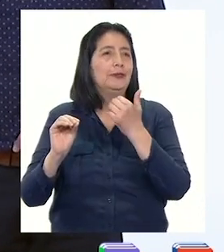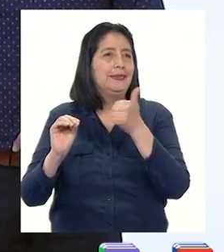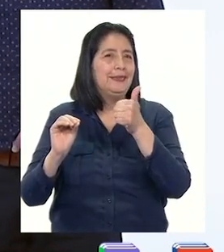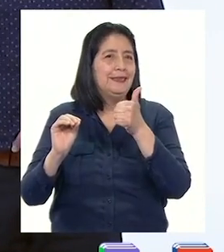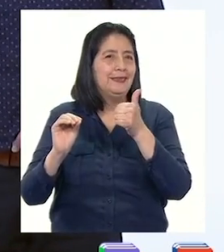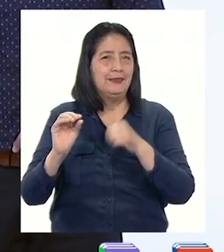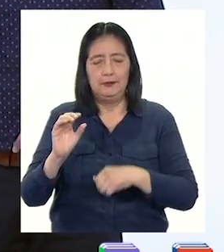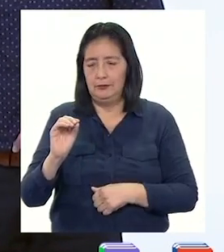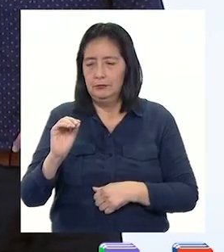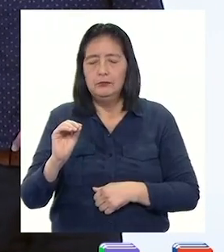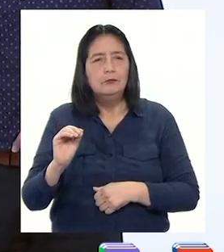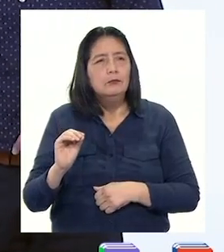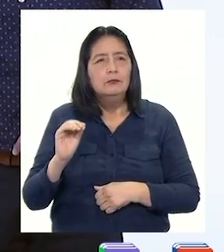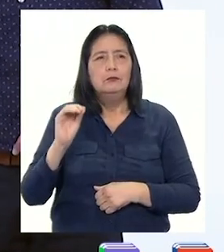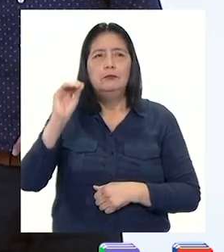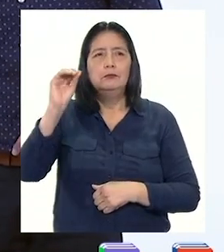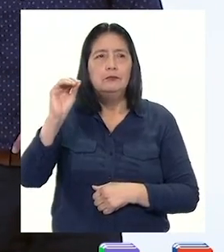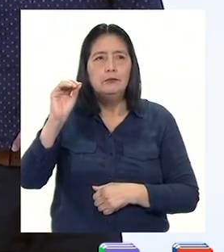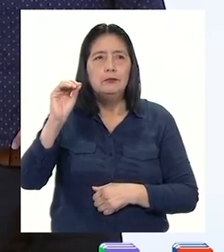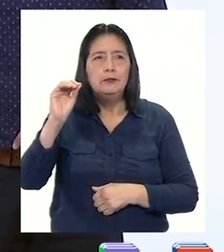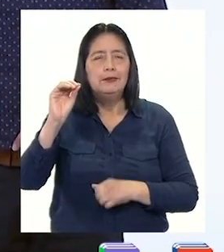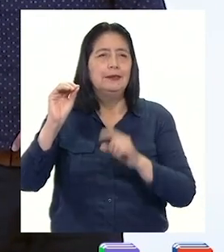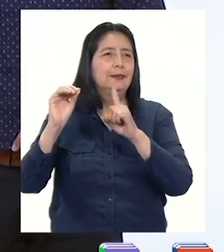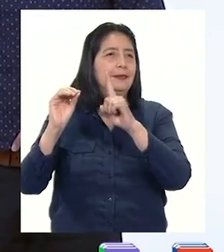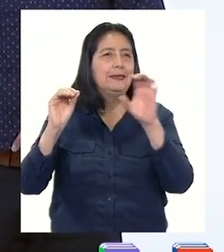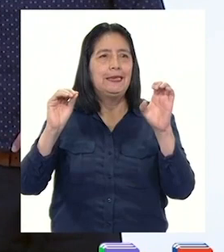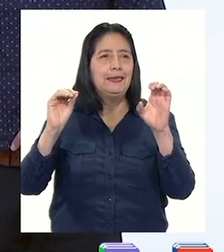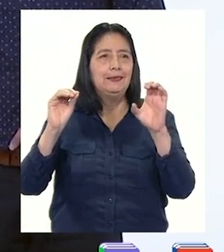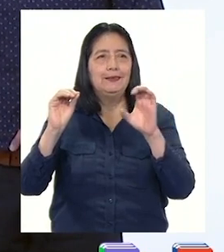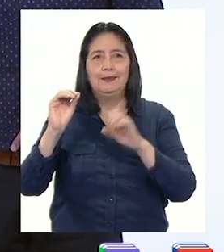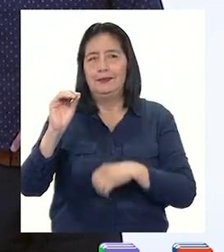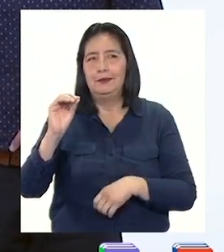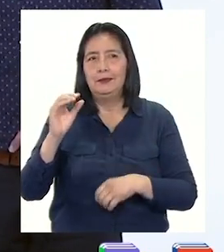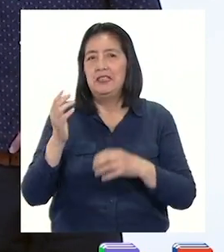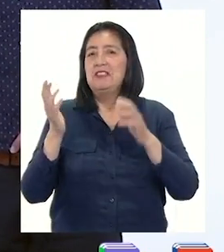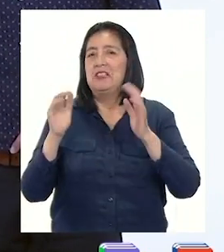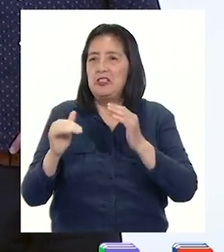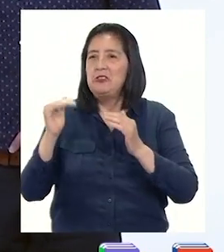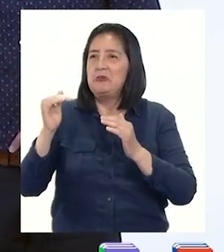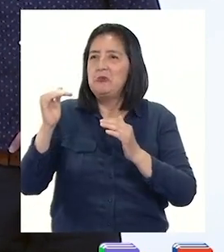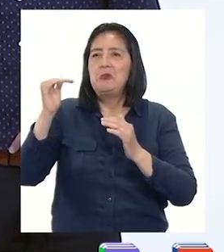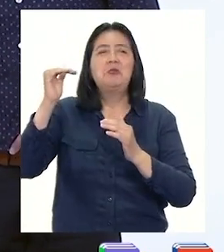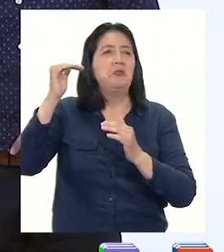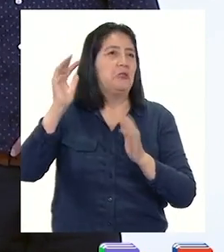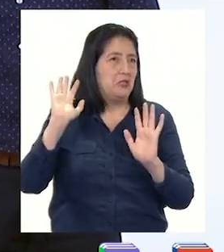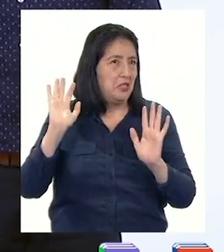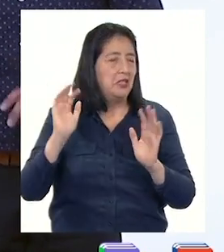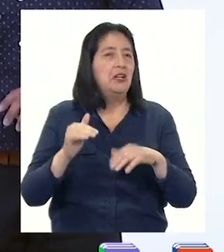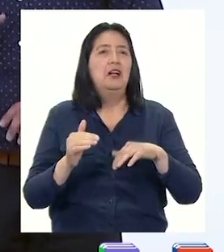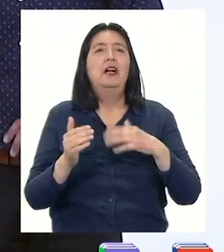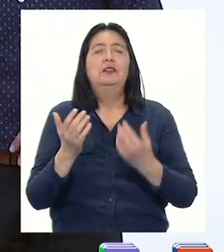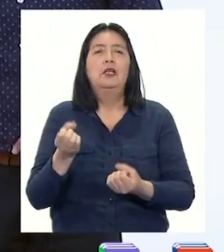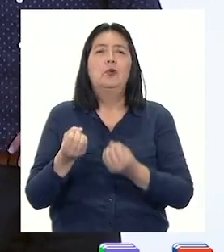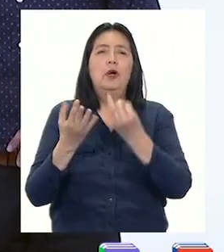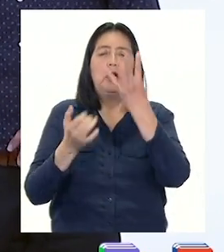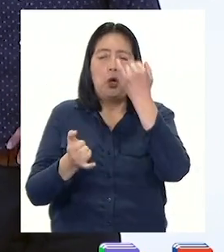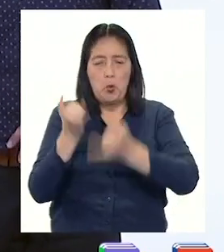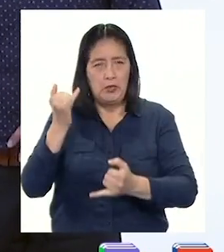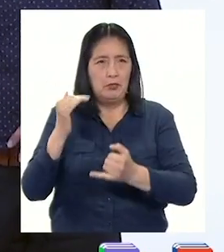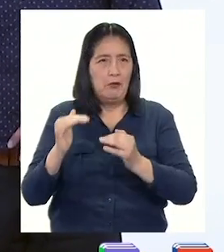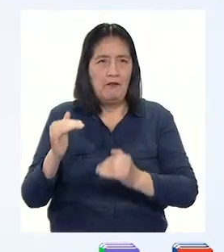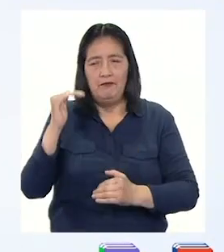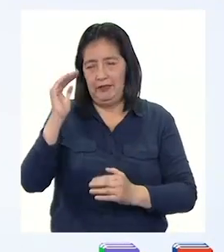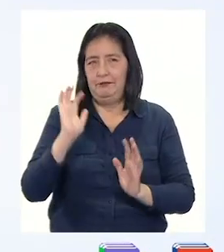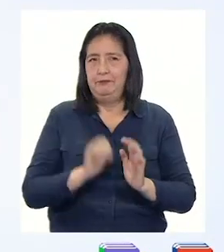10. Aquí igual a 100. Y así sucesivamente hasta llegar a la última